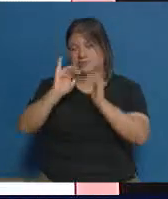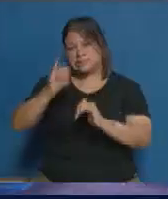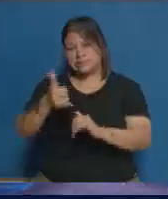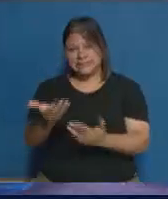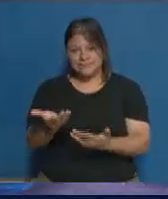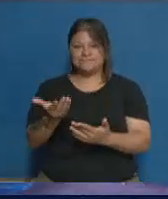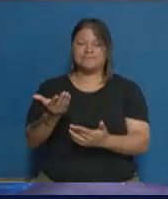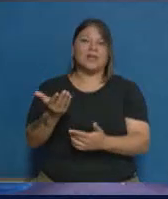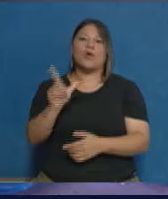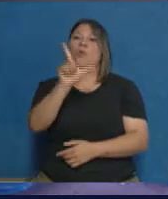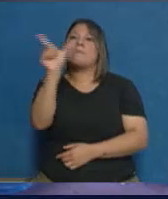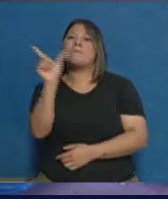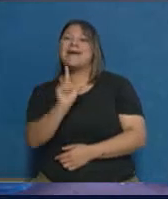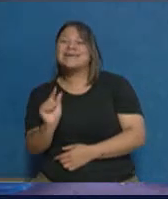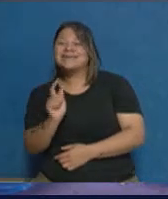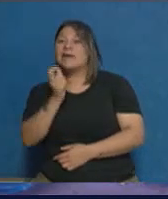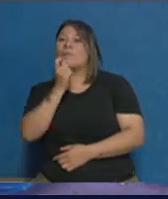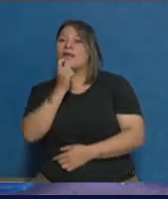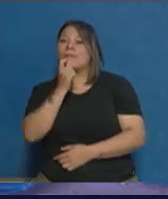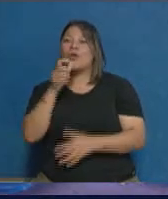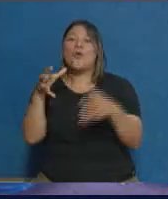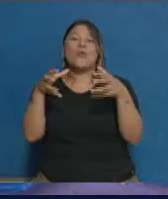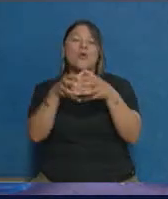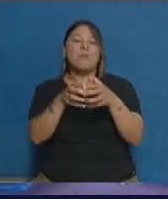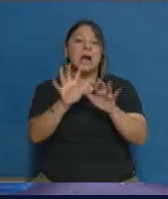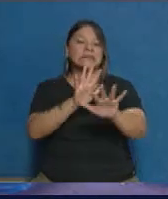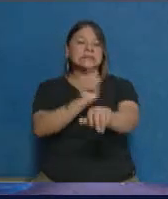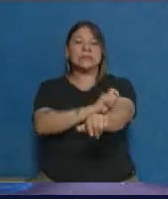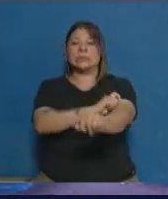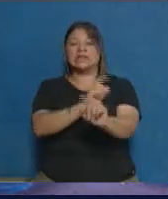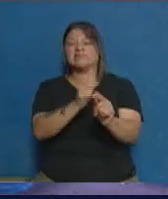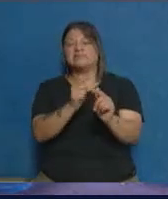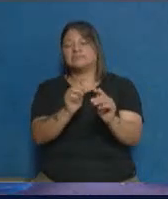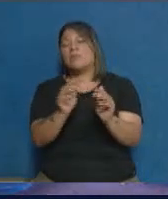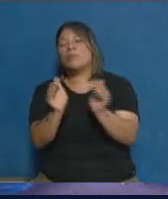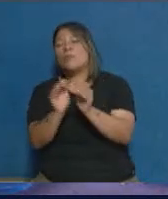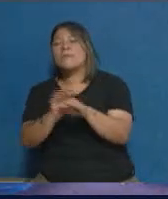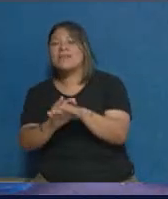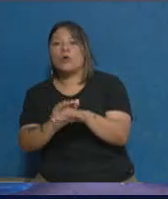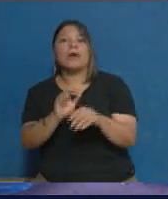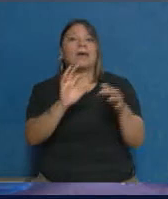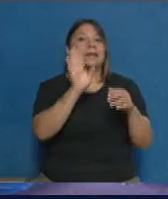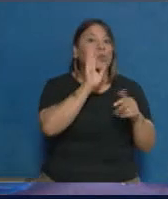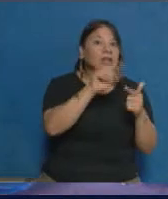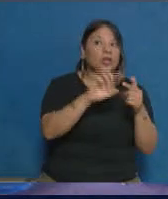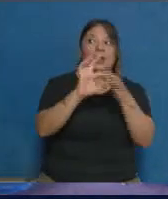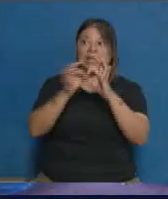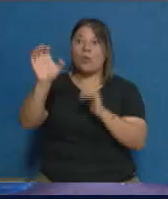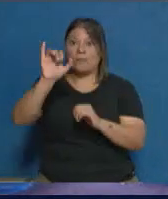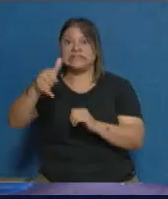donde no existen mayores problemas con los antivacunas como así en Estados Unidos y en Europa. Los argentinos